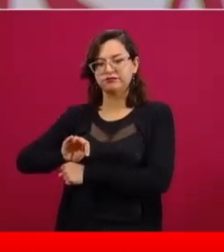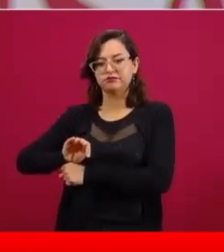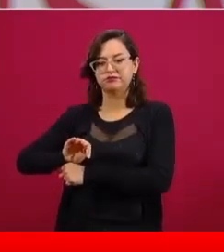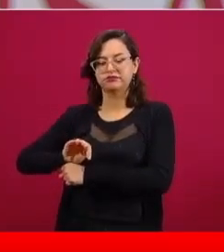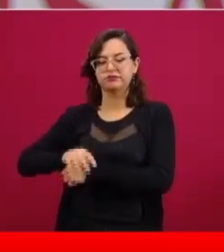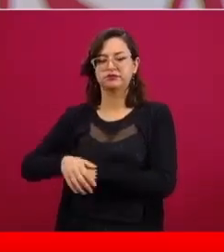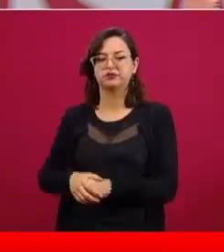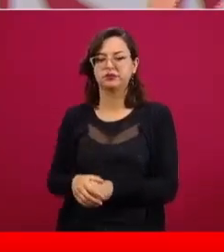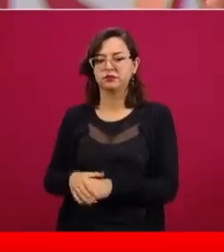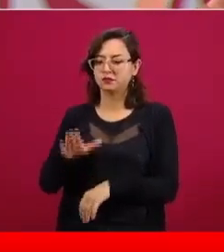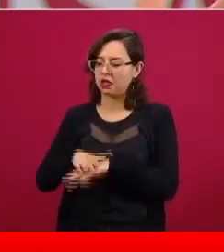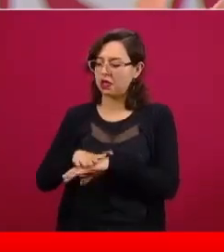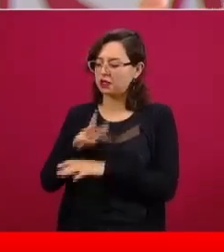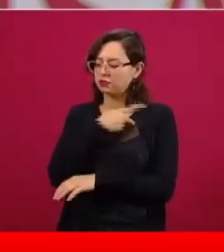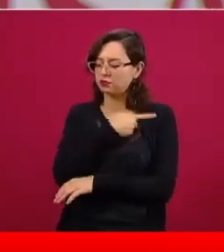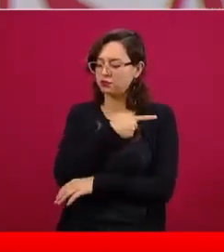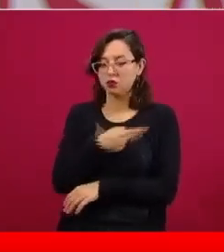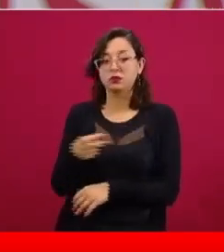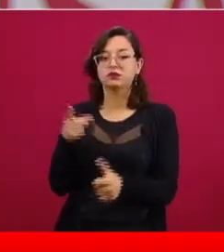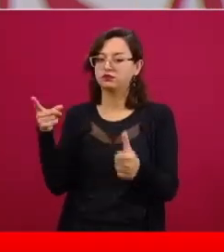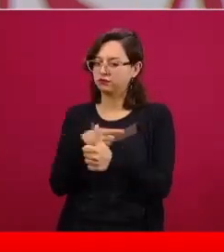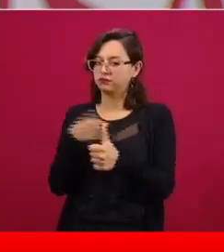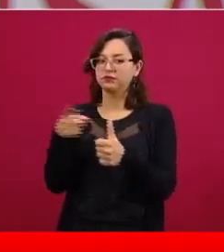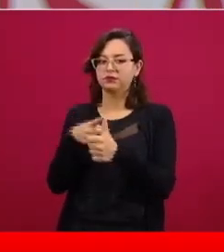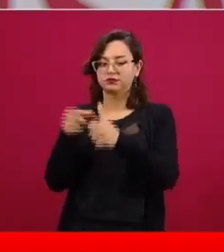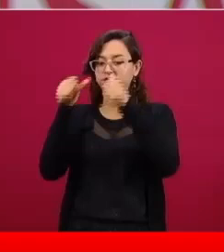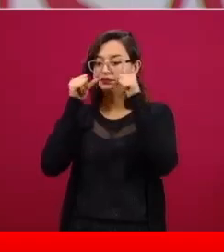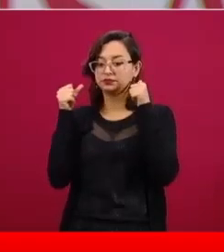Los más pobres, primero.